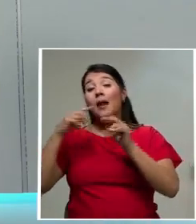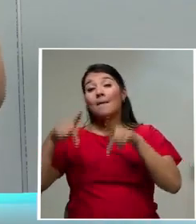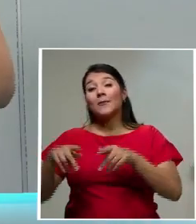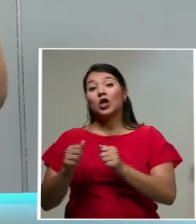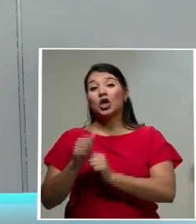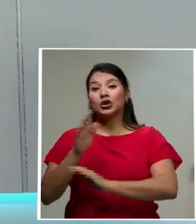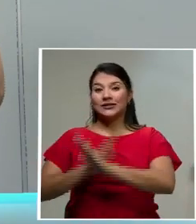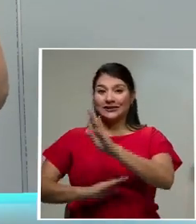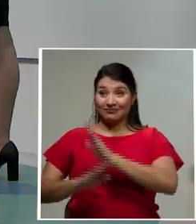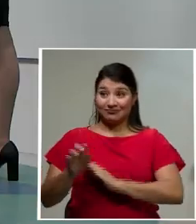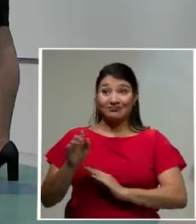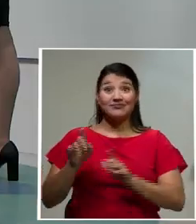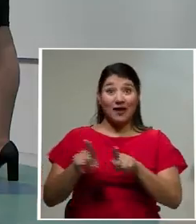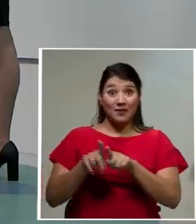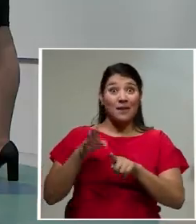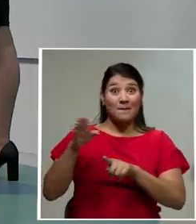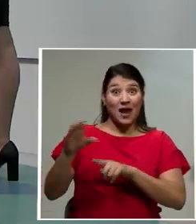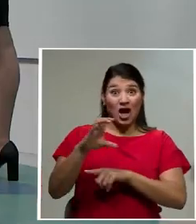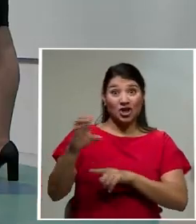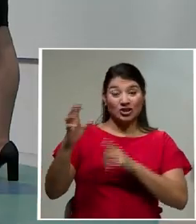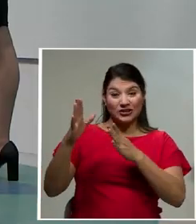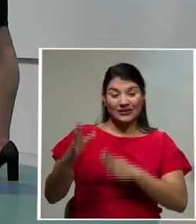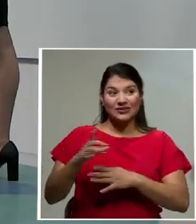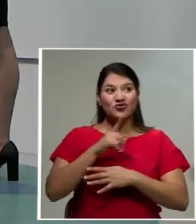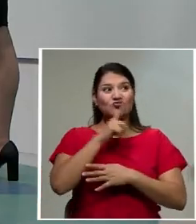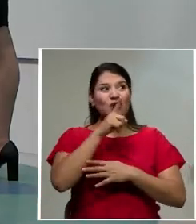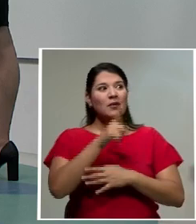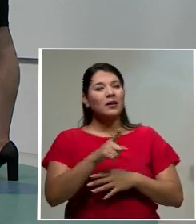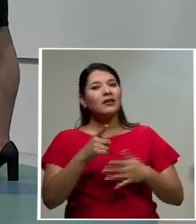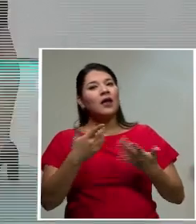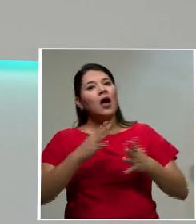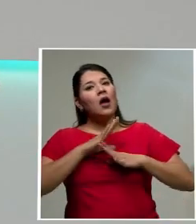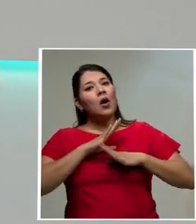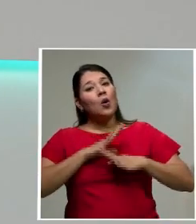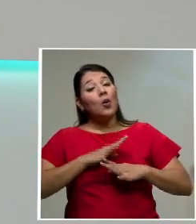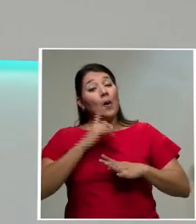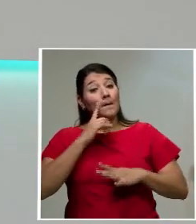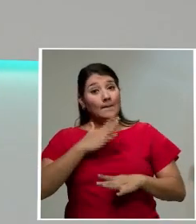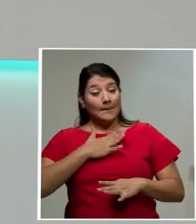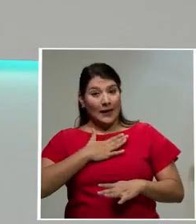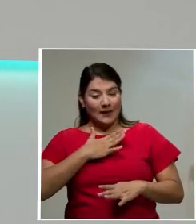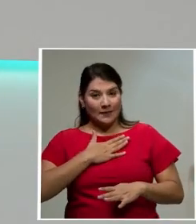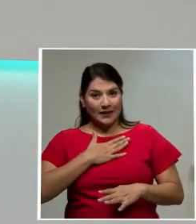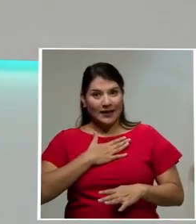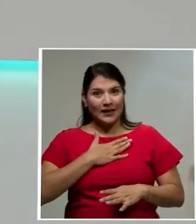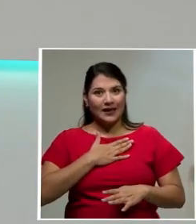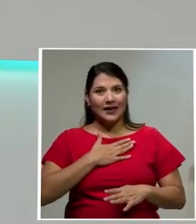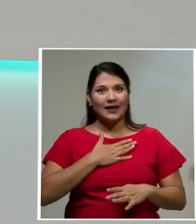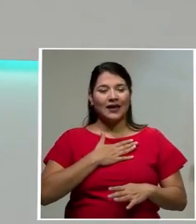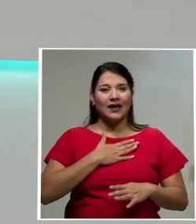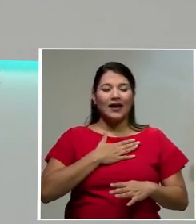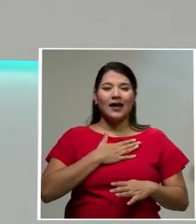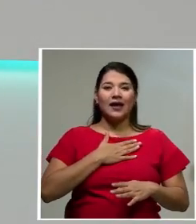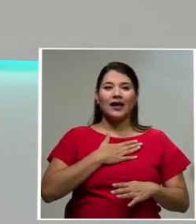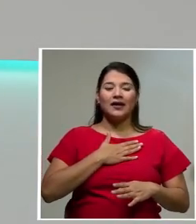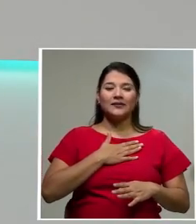tener representación tica. Realmente una bocanada de aire fresco para mí en la pauta